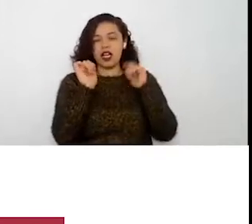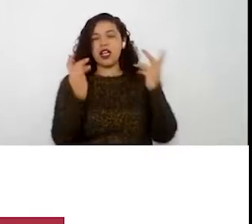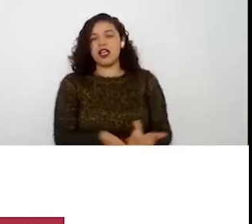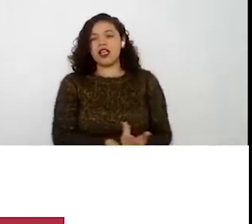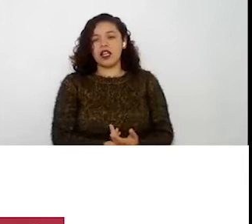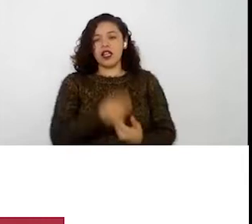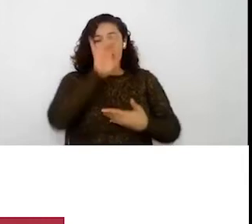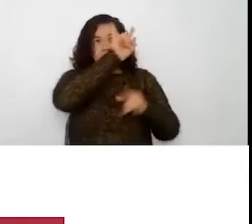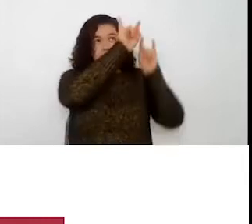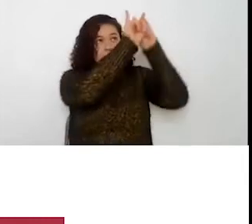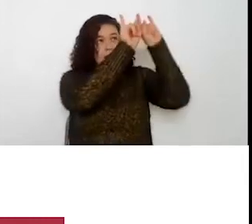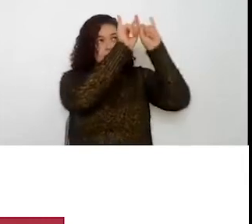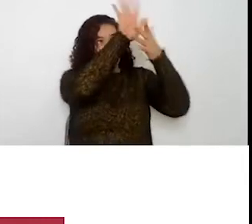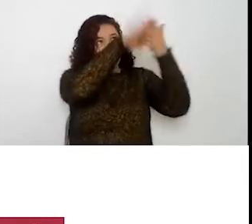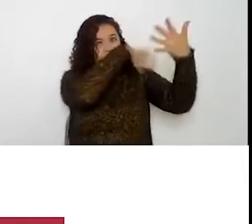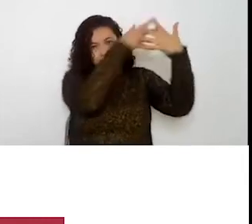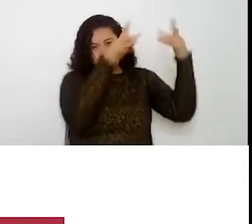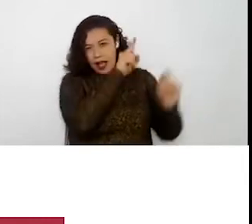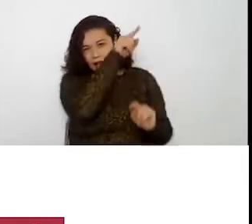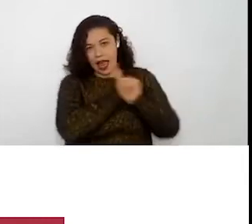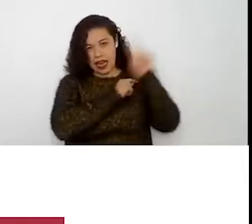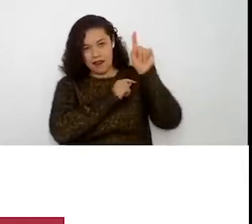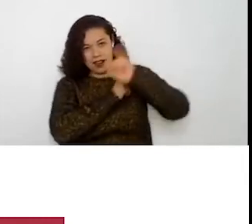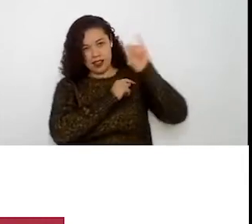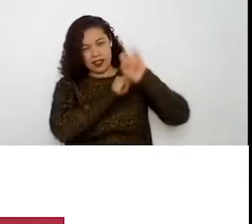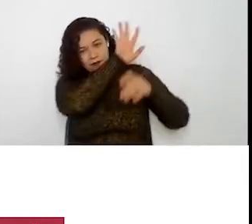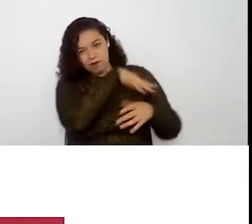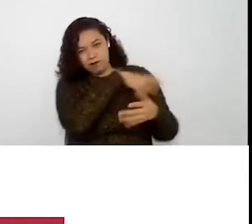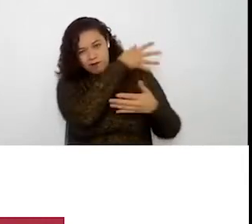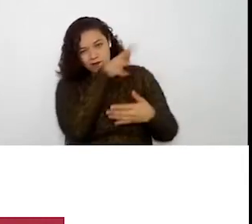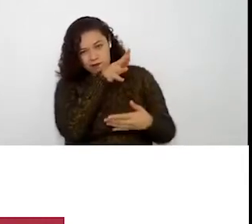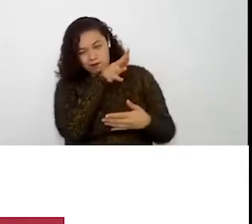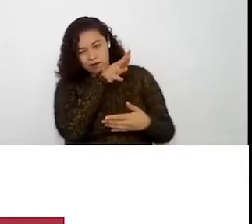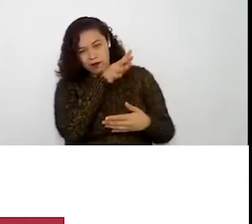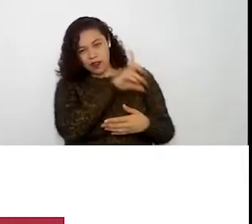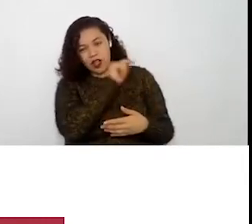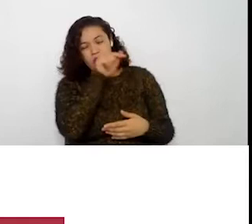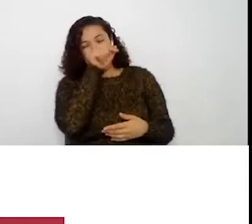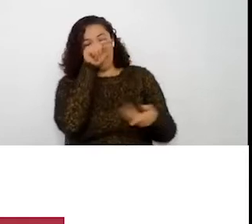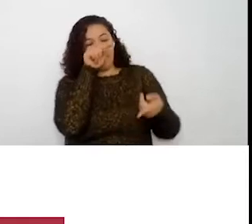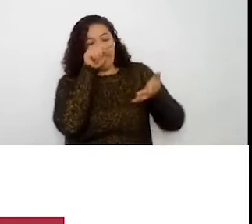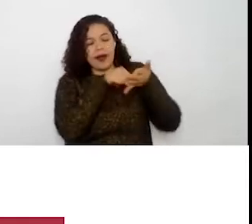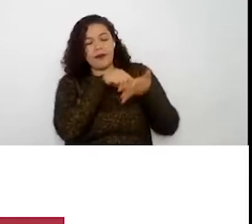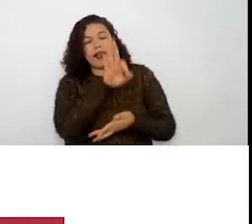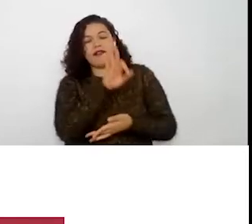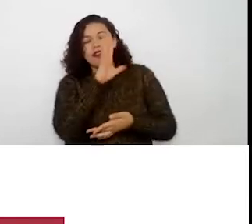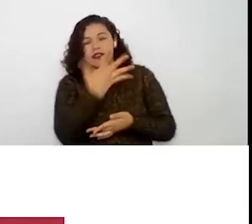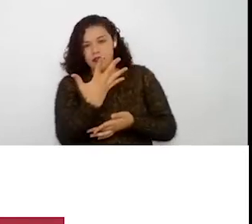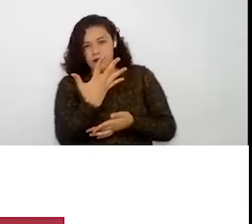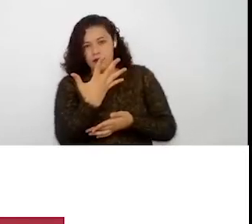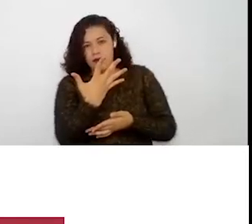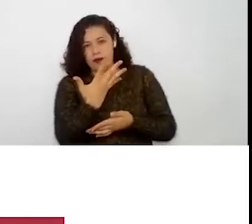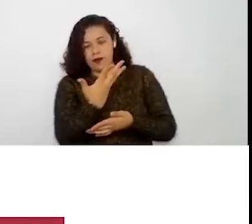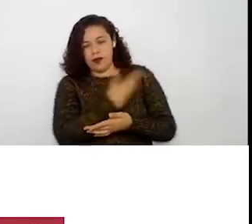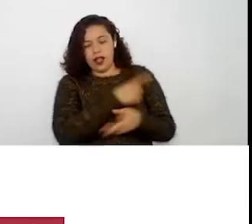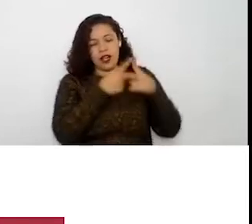cuadros de mosaico de la parte superior izquierda y pulsar la tecla f5 las cuota